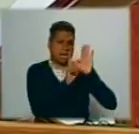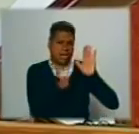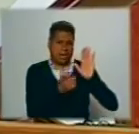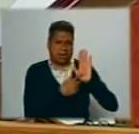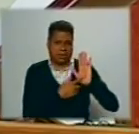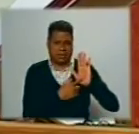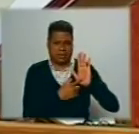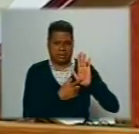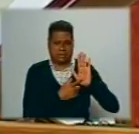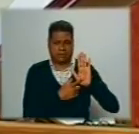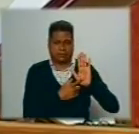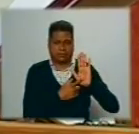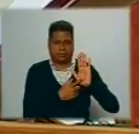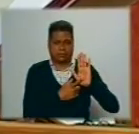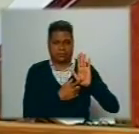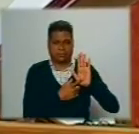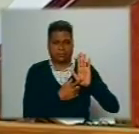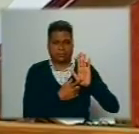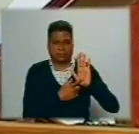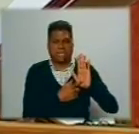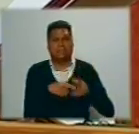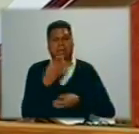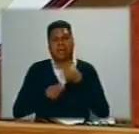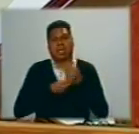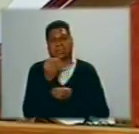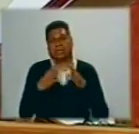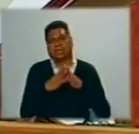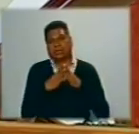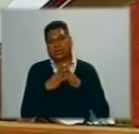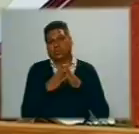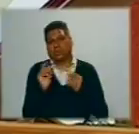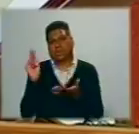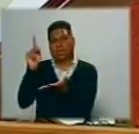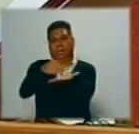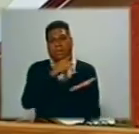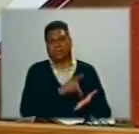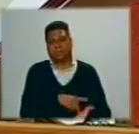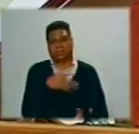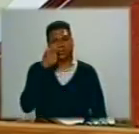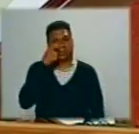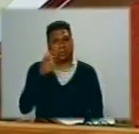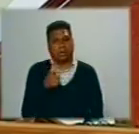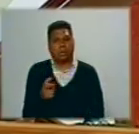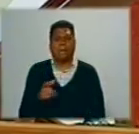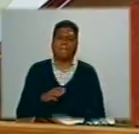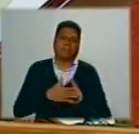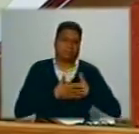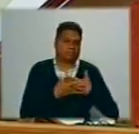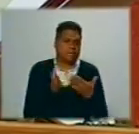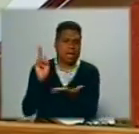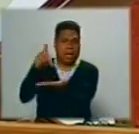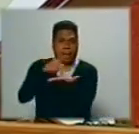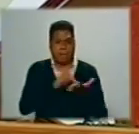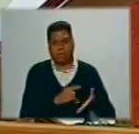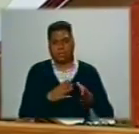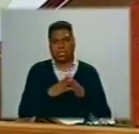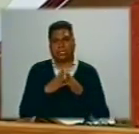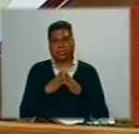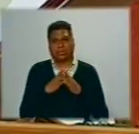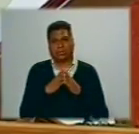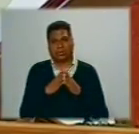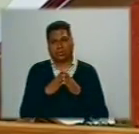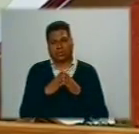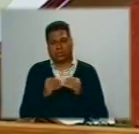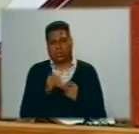constitucional. A tales efectos, se deben establecer medios para la participación del Poder Popular para que aporten su conocimiento y experiencia en el acceso a